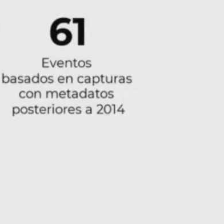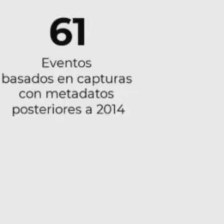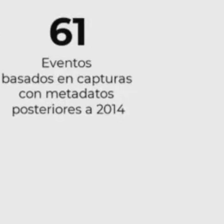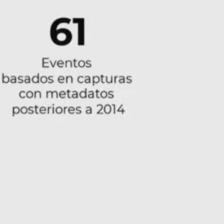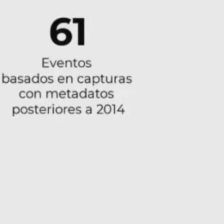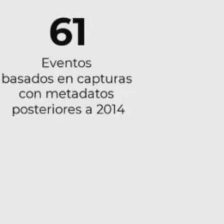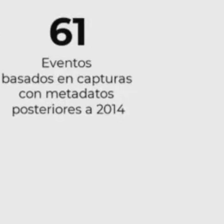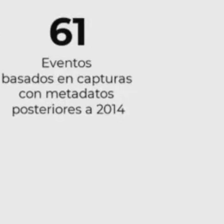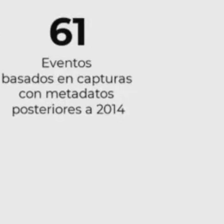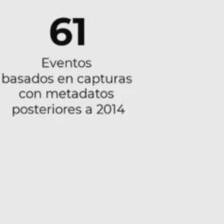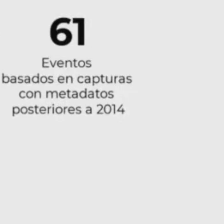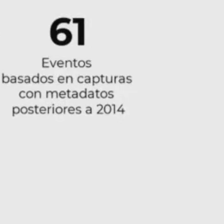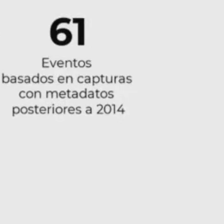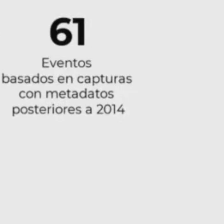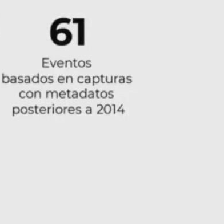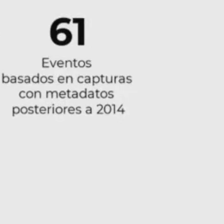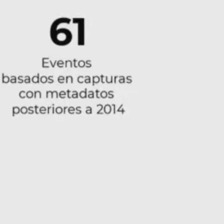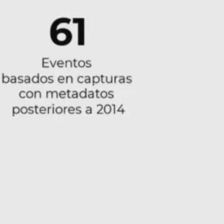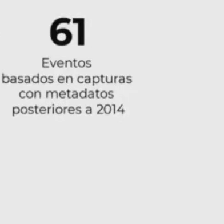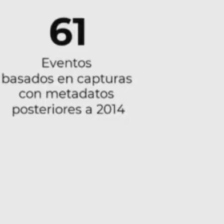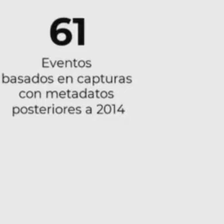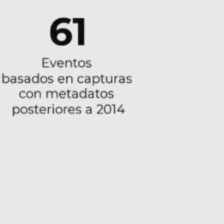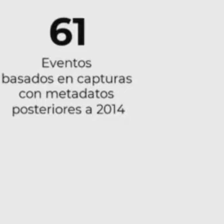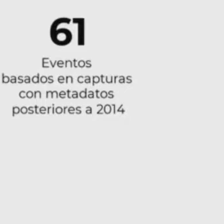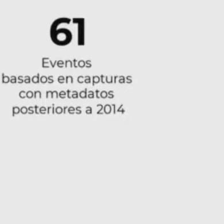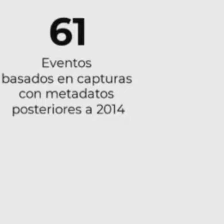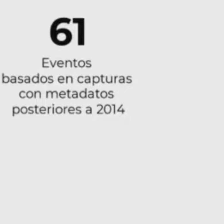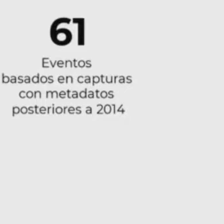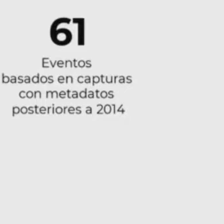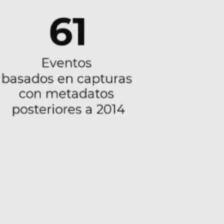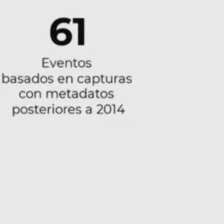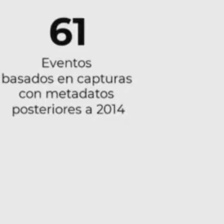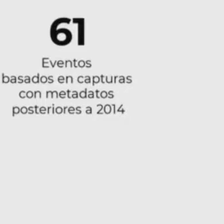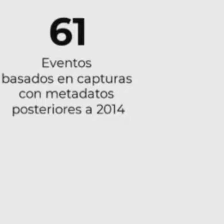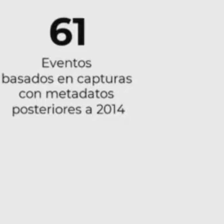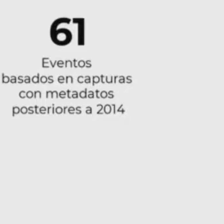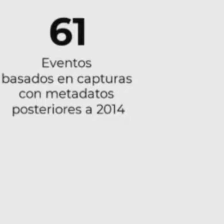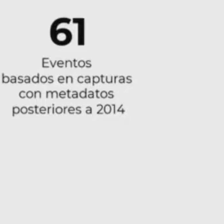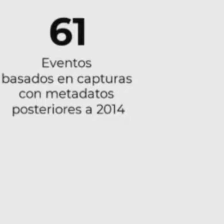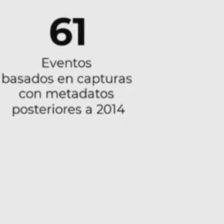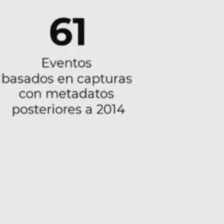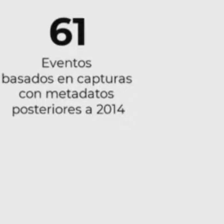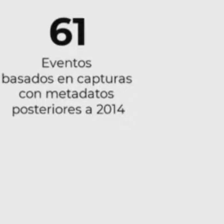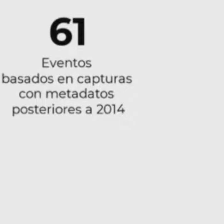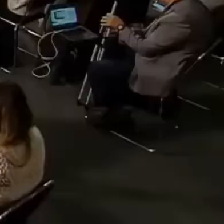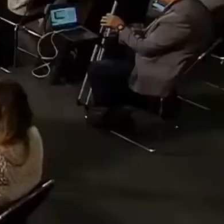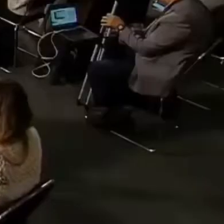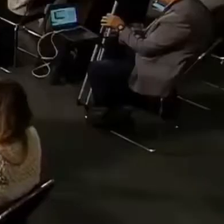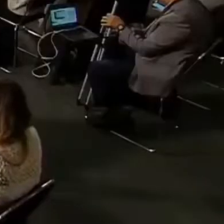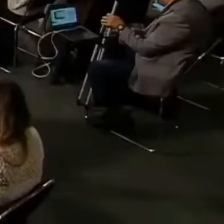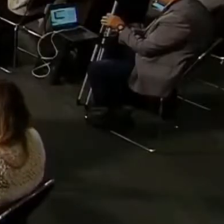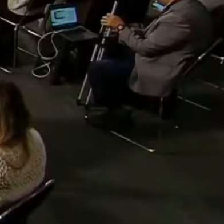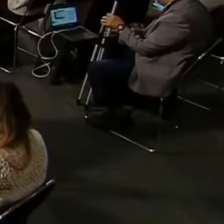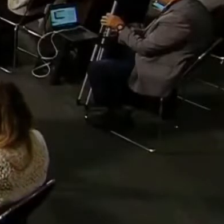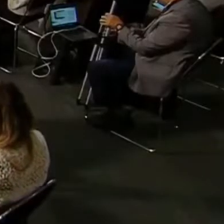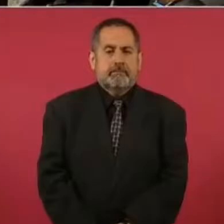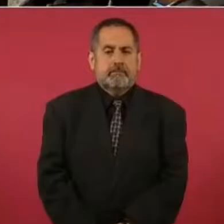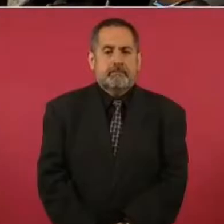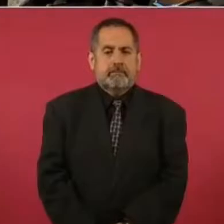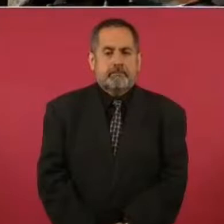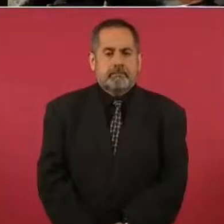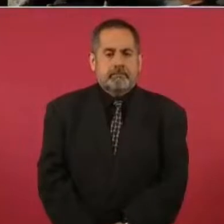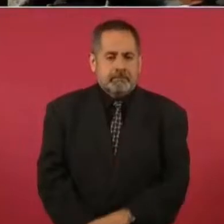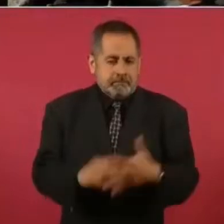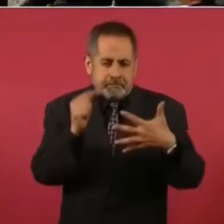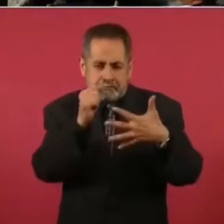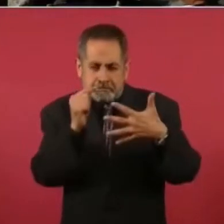la recomendación de la Comisión Nacional de Derechos Humanos, los mensajes de la DEA de Chicago, el último